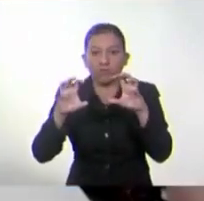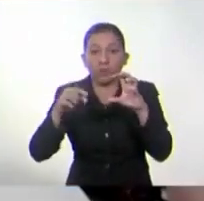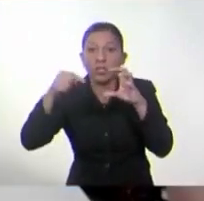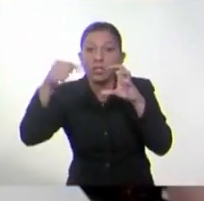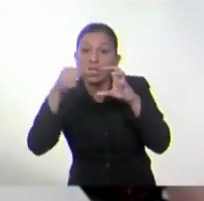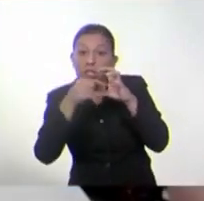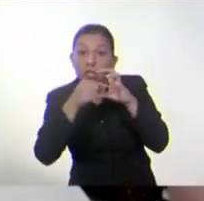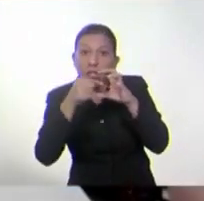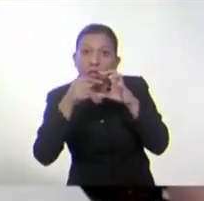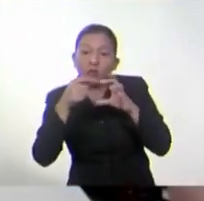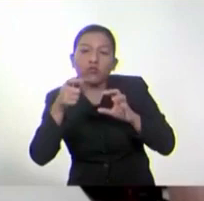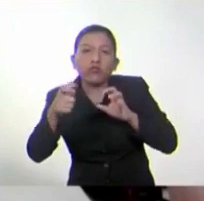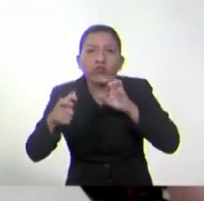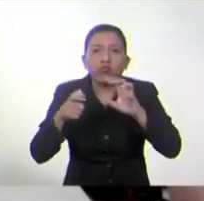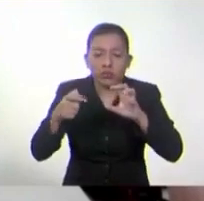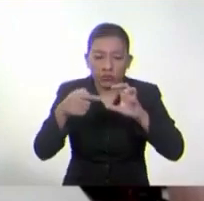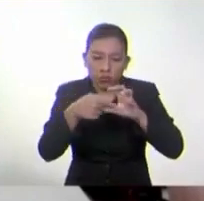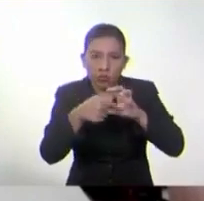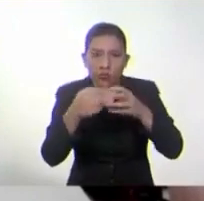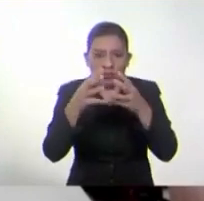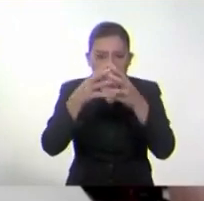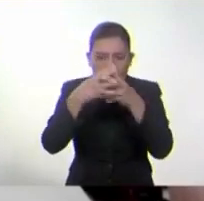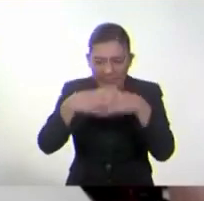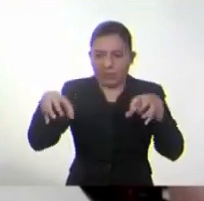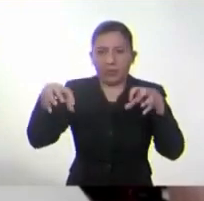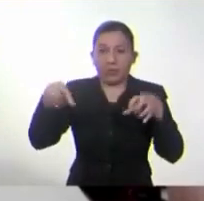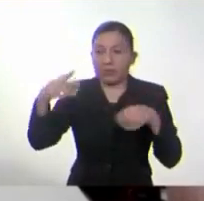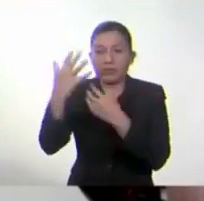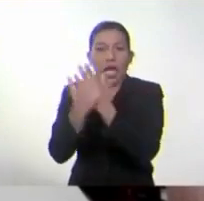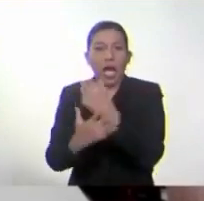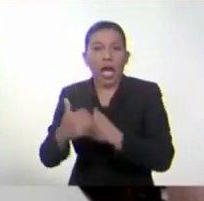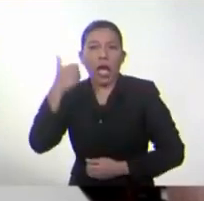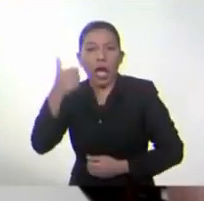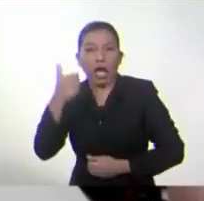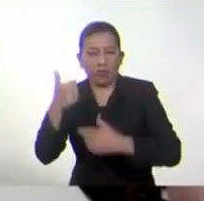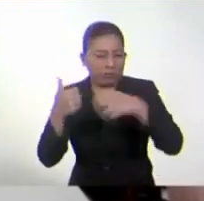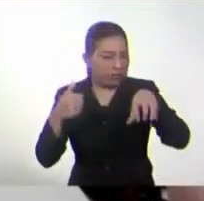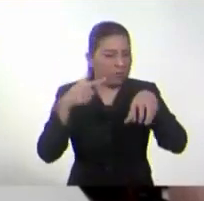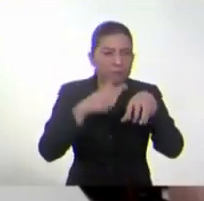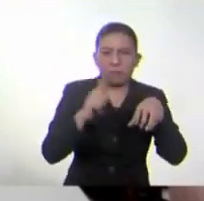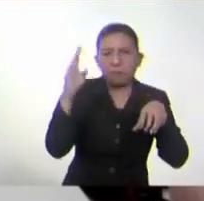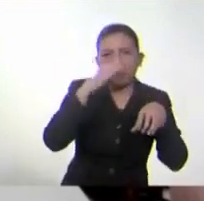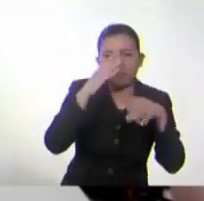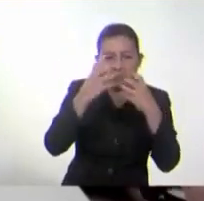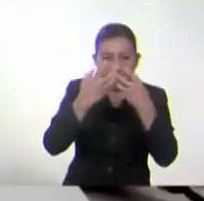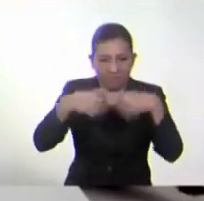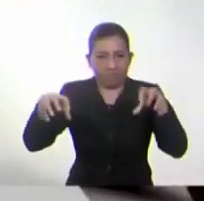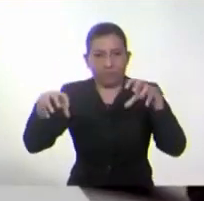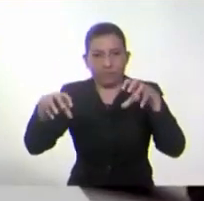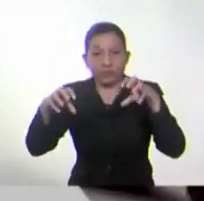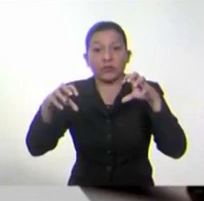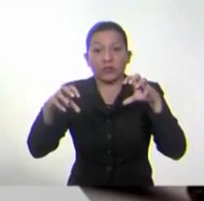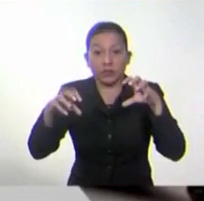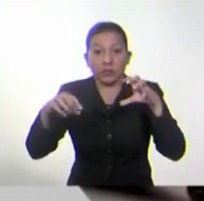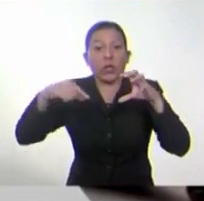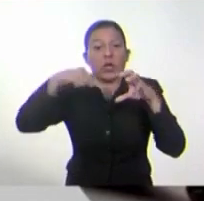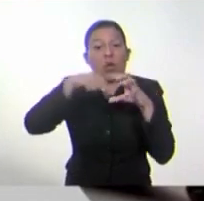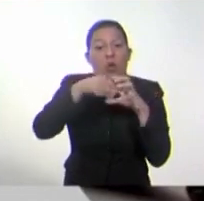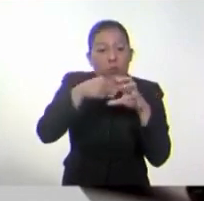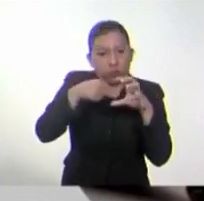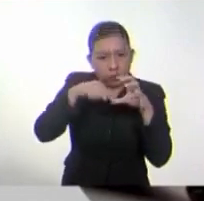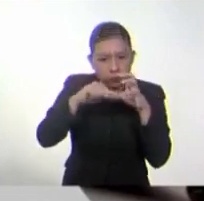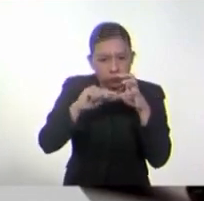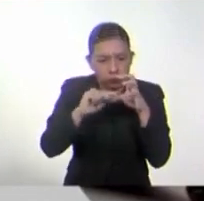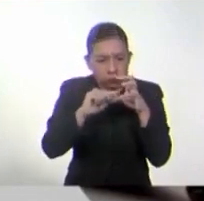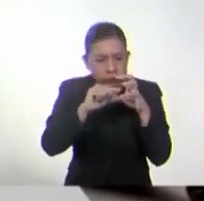filtración, que luego es pasada hacia la pelvis renal. Esta pelvis renal luego conduce